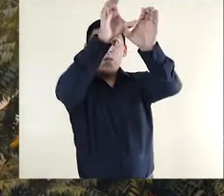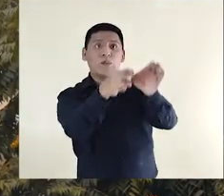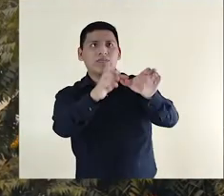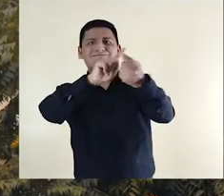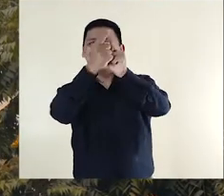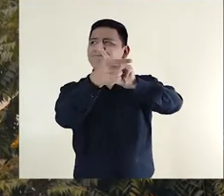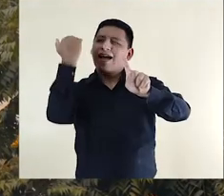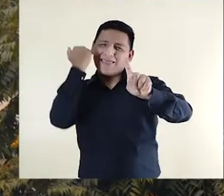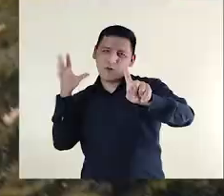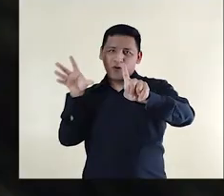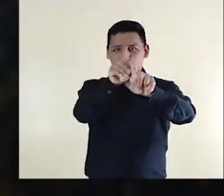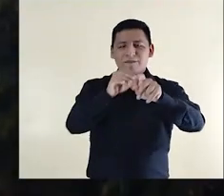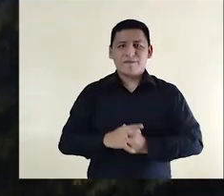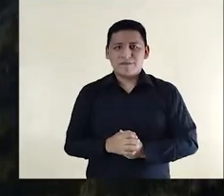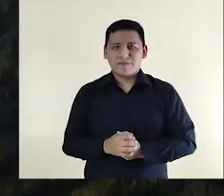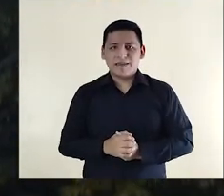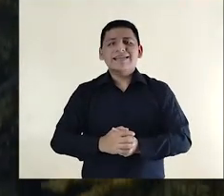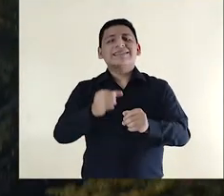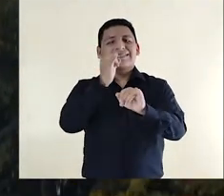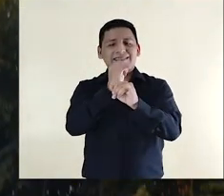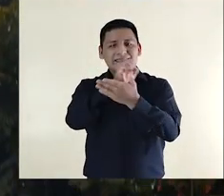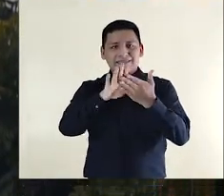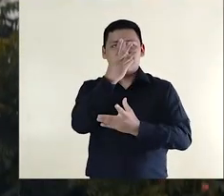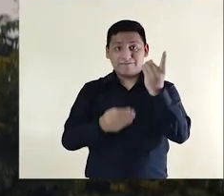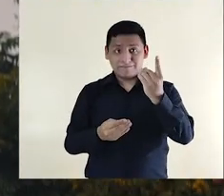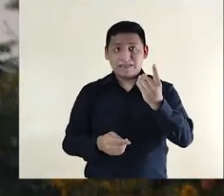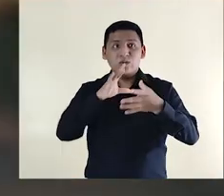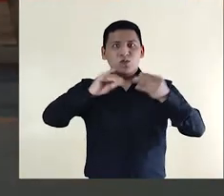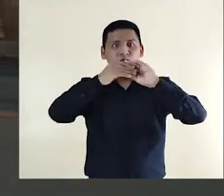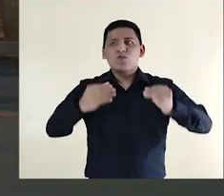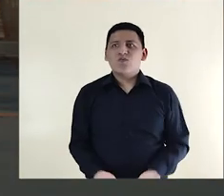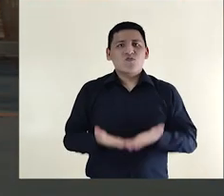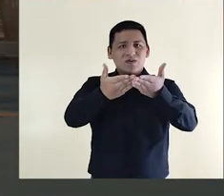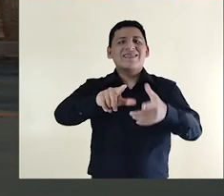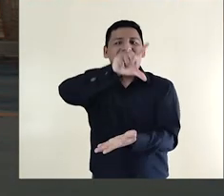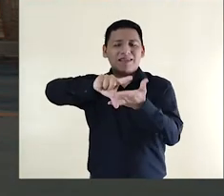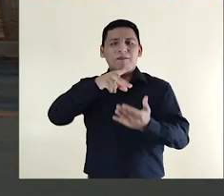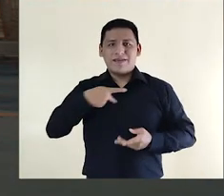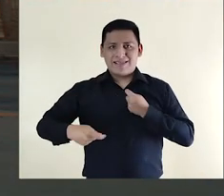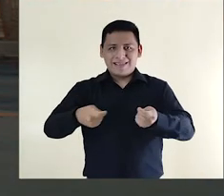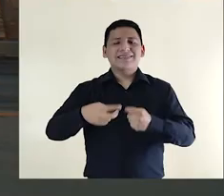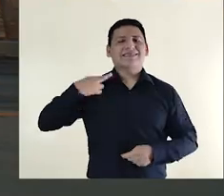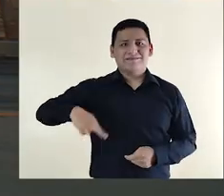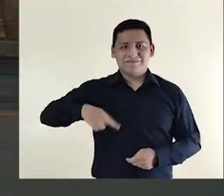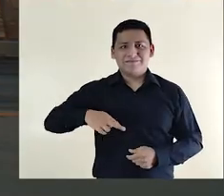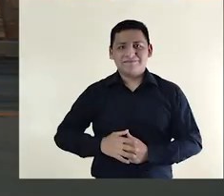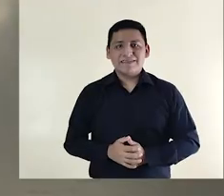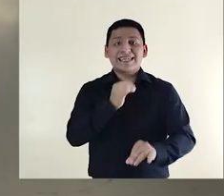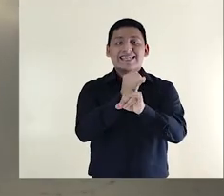retablo mayor es copia del antiguo. La iglesia de Santísima Trinidad, un regazo patrimonial de una Lima virreinal y